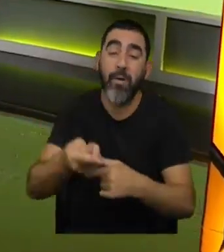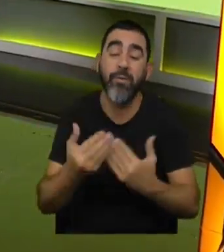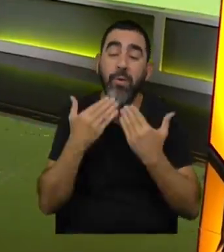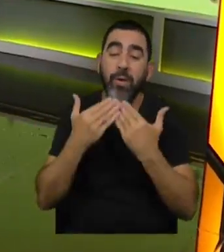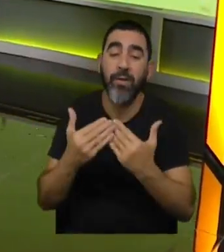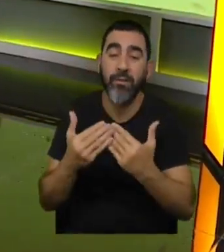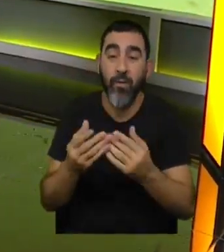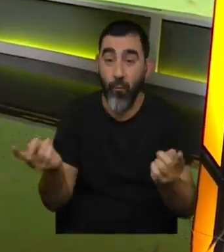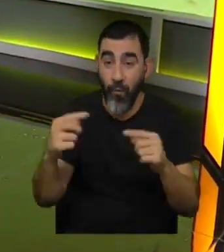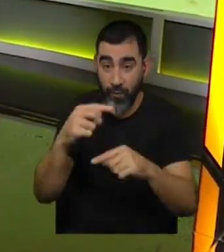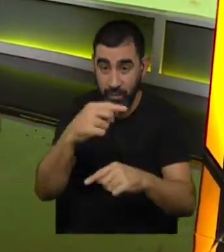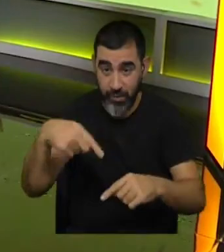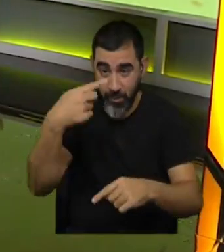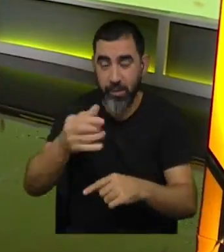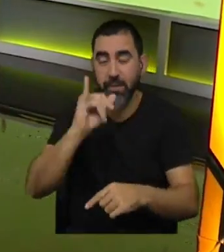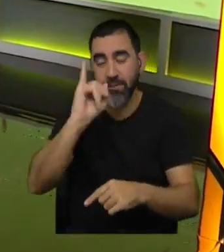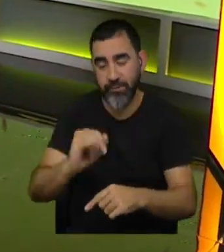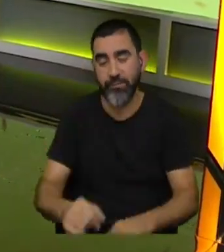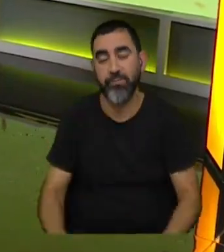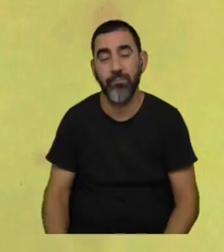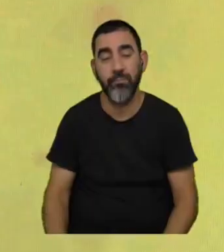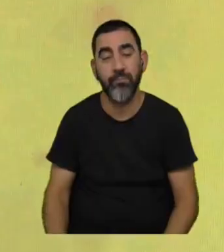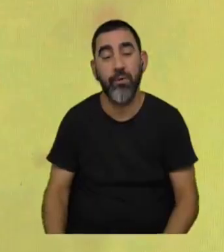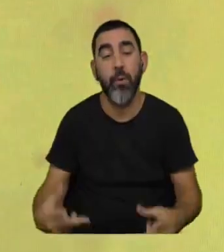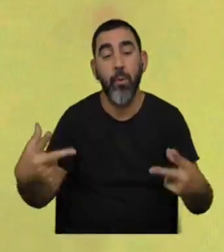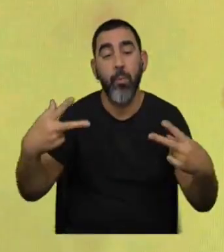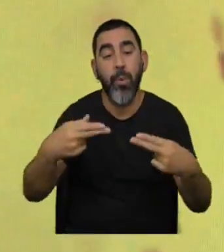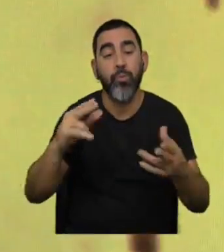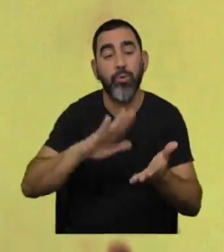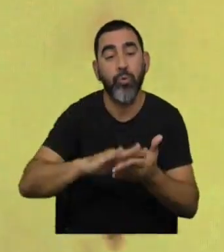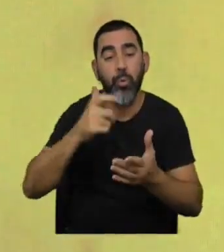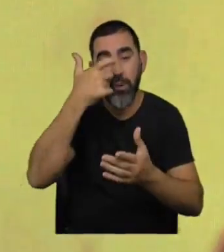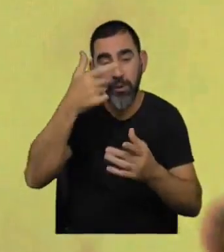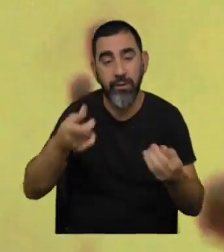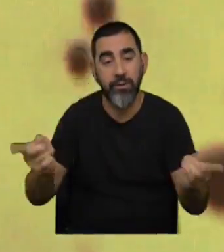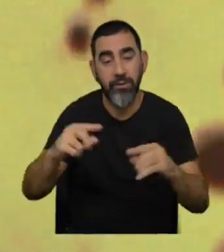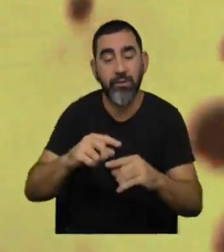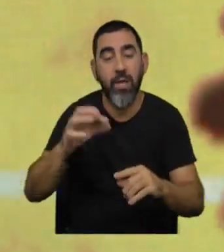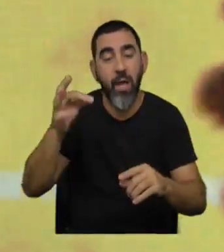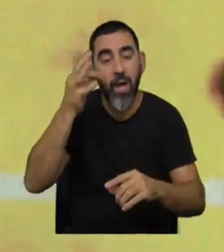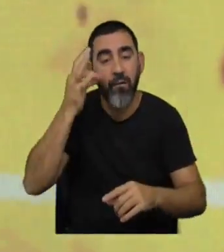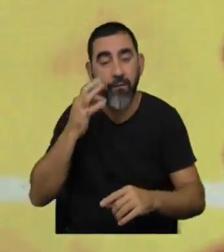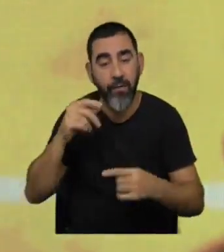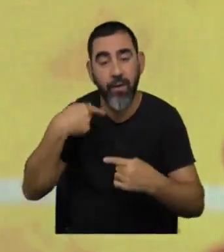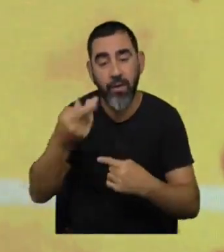Daniela. ¿Vos volvés la semana que viene? Hasta la semana que viene. Muy bien. Pausa y ya seguimos. Vamos a hablar de abejas y polinizadores.